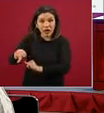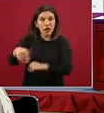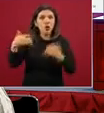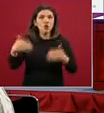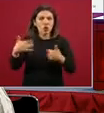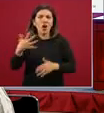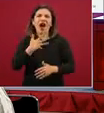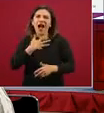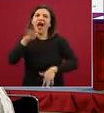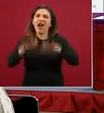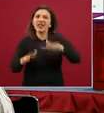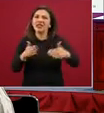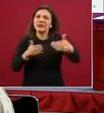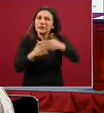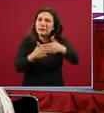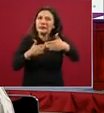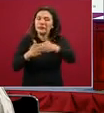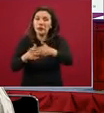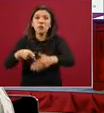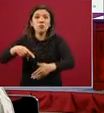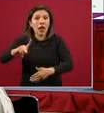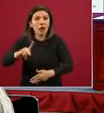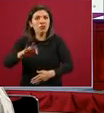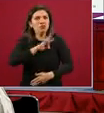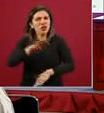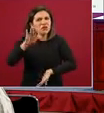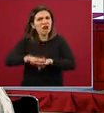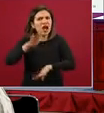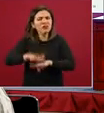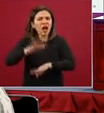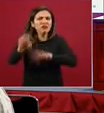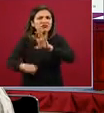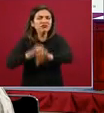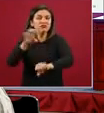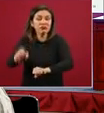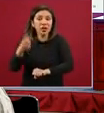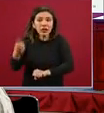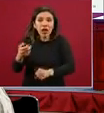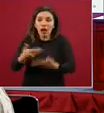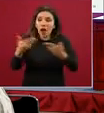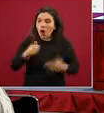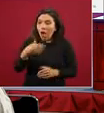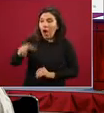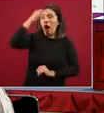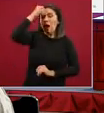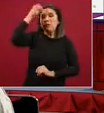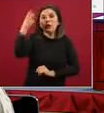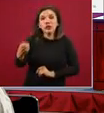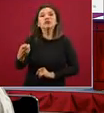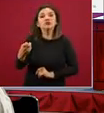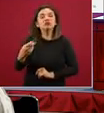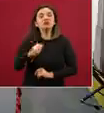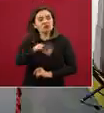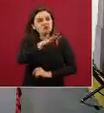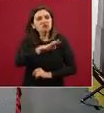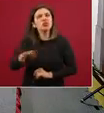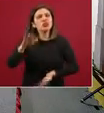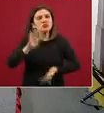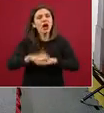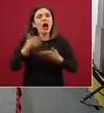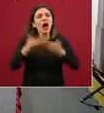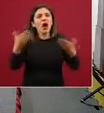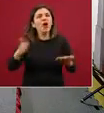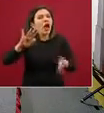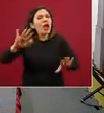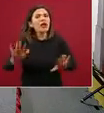tiene límites, pero no tiene limitantes. Es decir, esta es una gran enseñanza de la pandemia, en donde vamos a poder entrar en